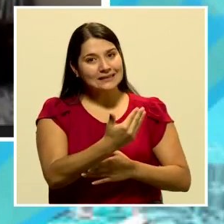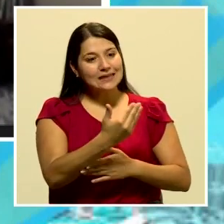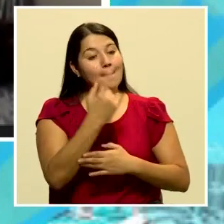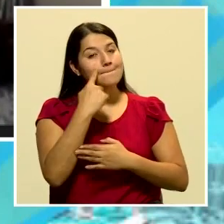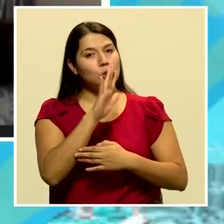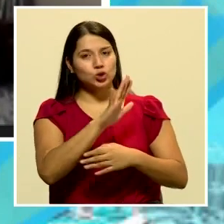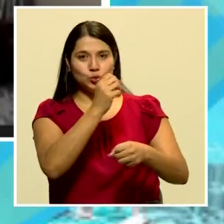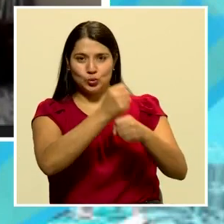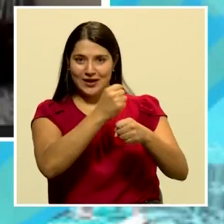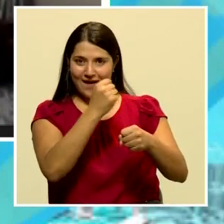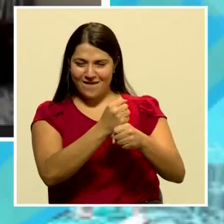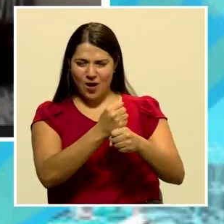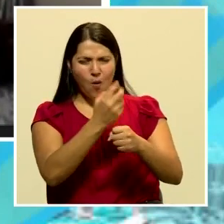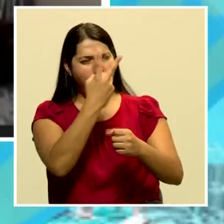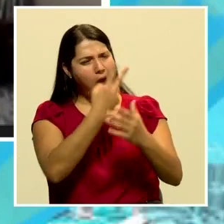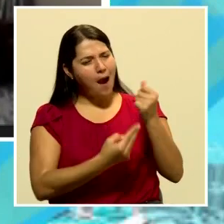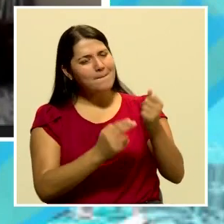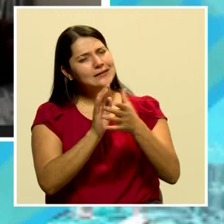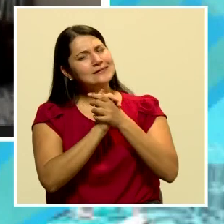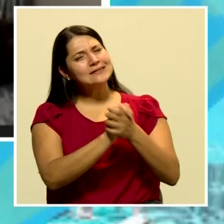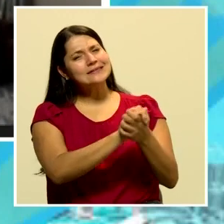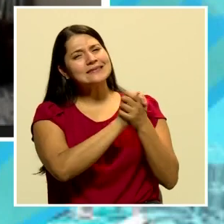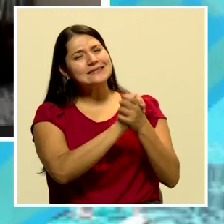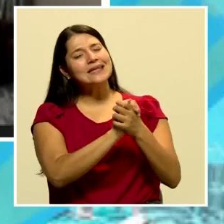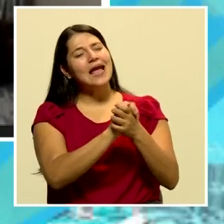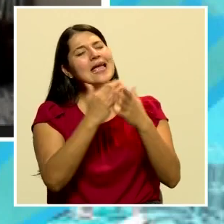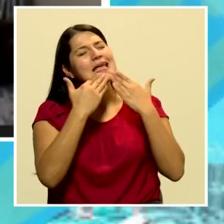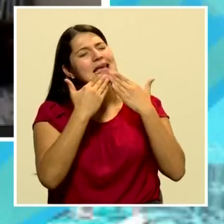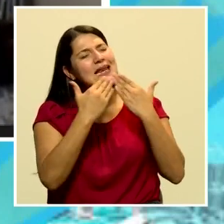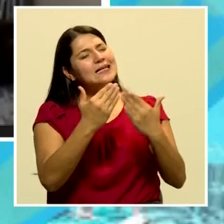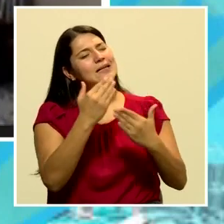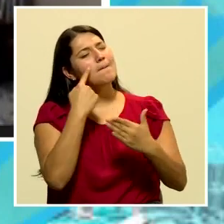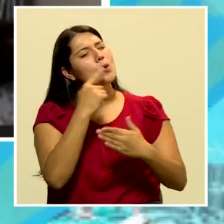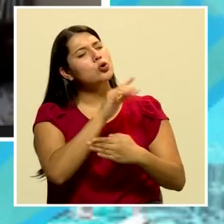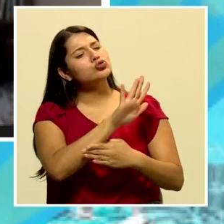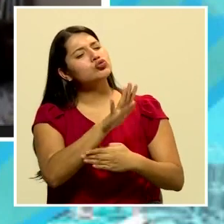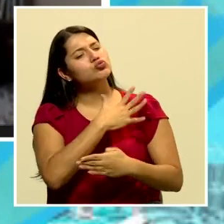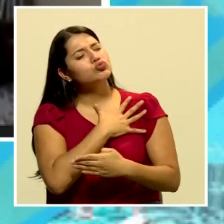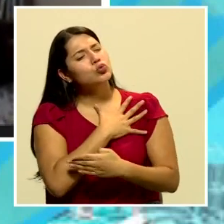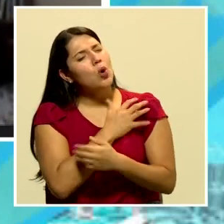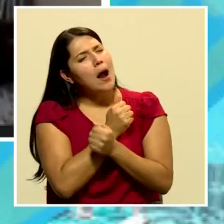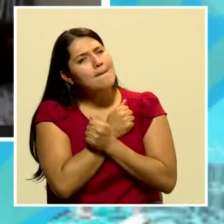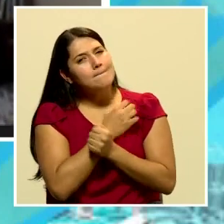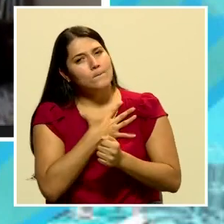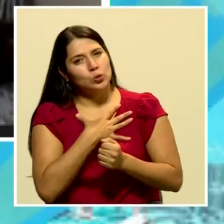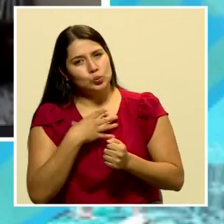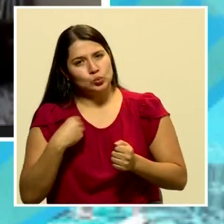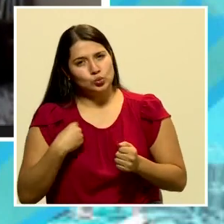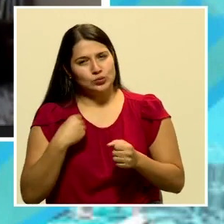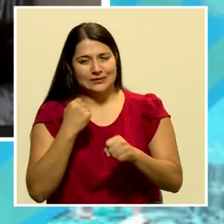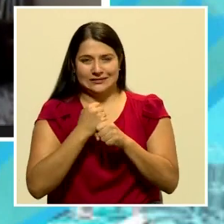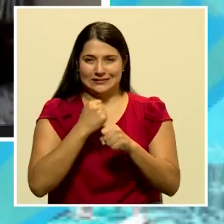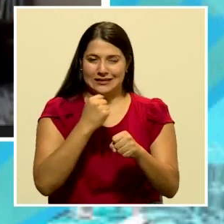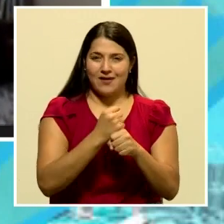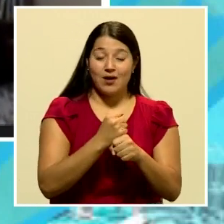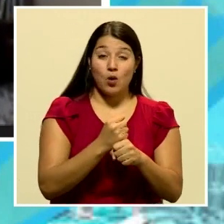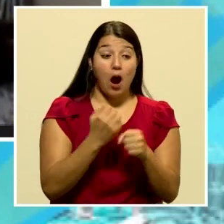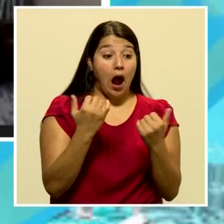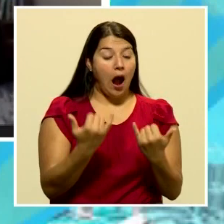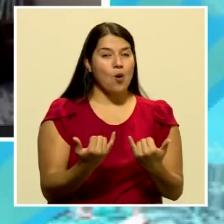este trabajo, la felicito y les agradezco la pasión. La pasión en estos tiempos